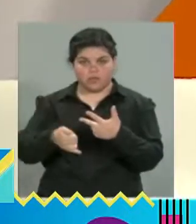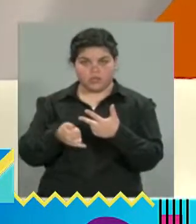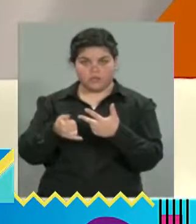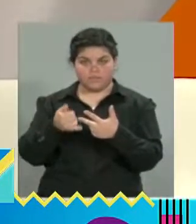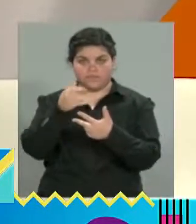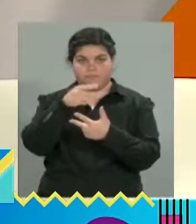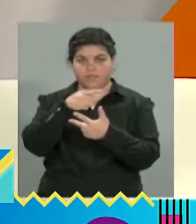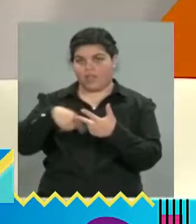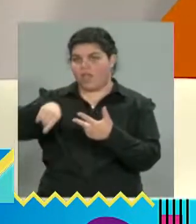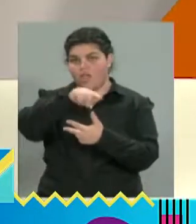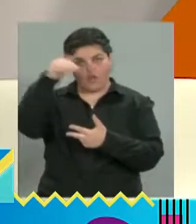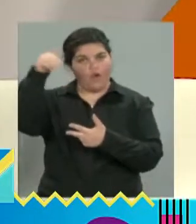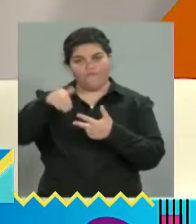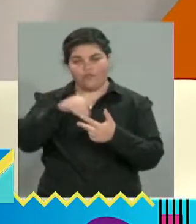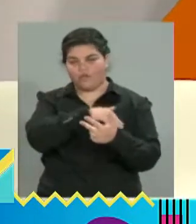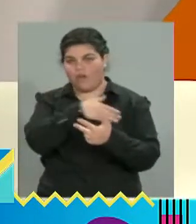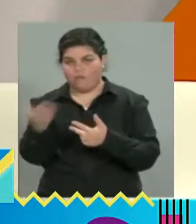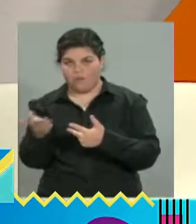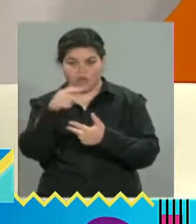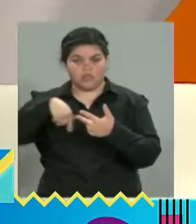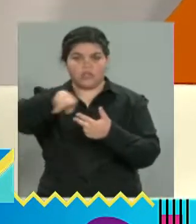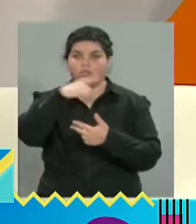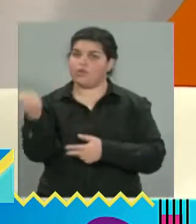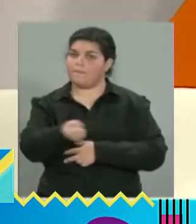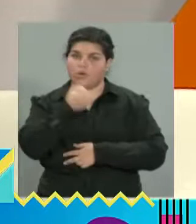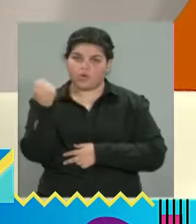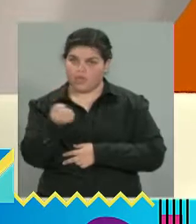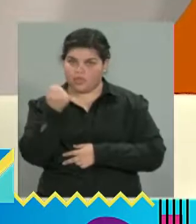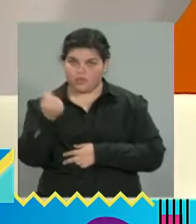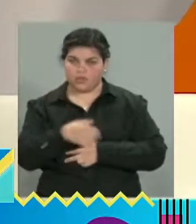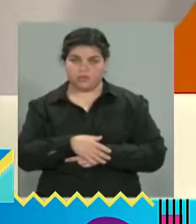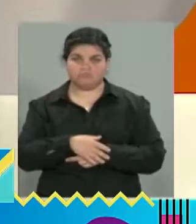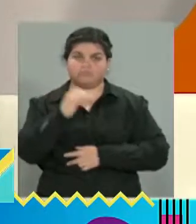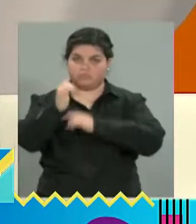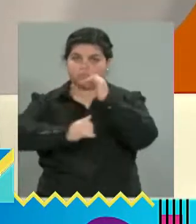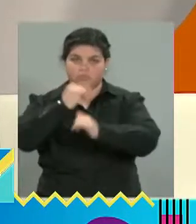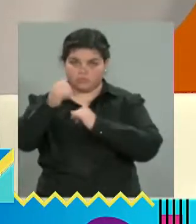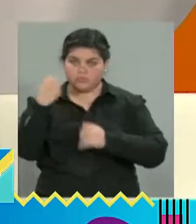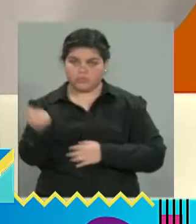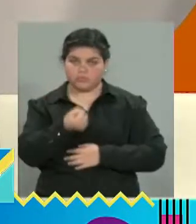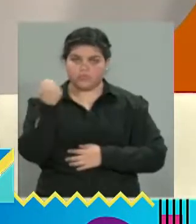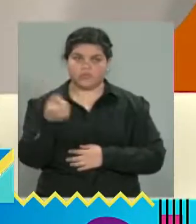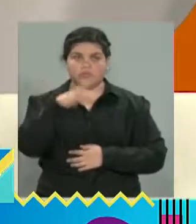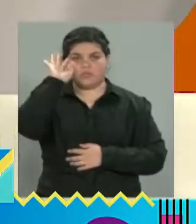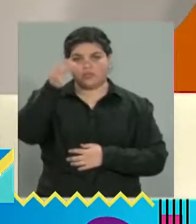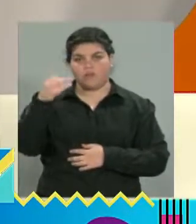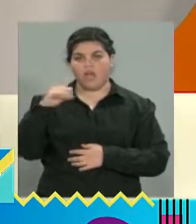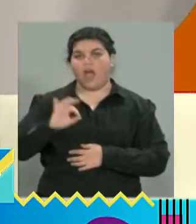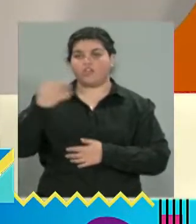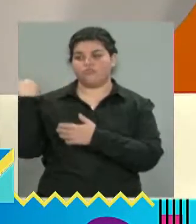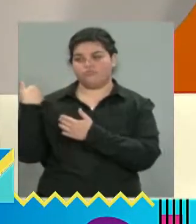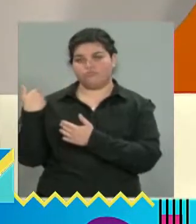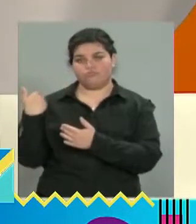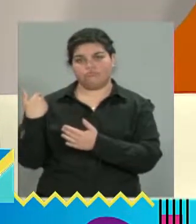efectivamente votaron a favor, digo, siempre me parece eso hay que destacarlo. Es verdad que también a lo largo de los años que han